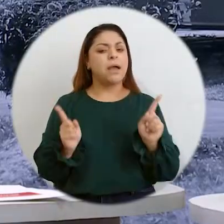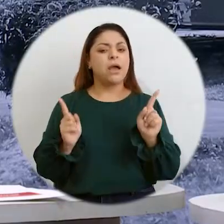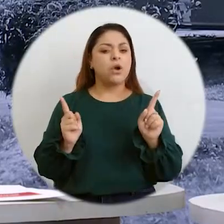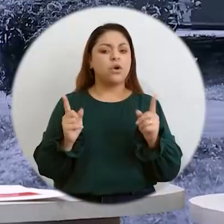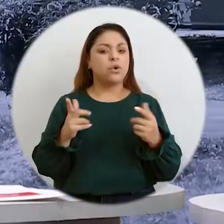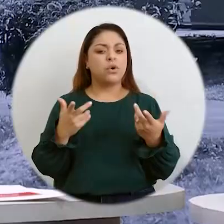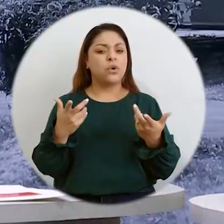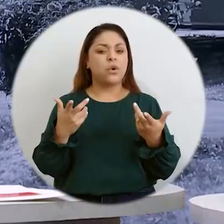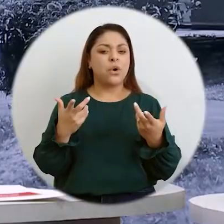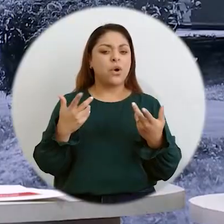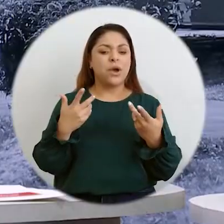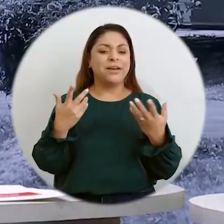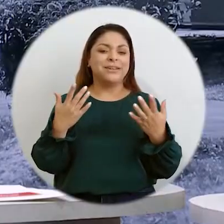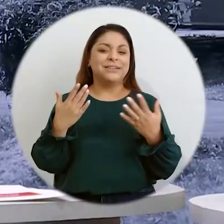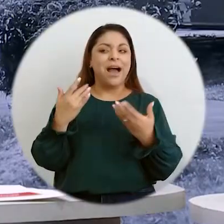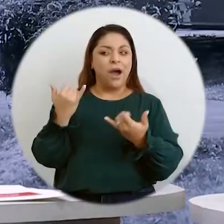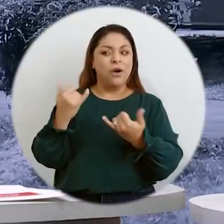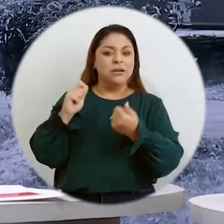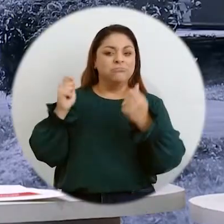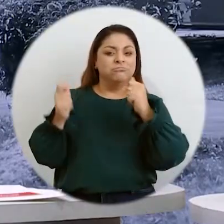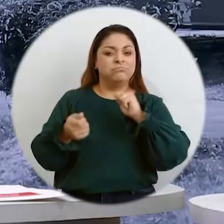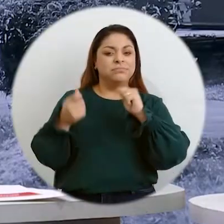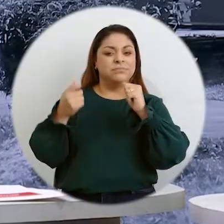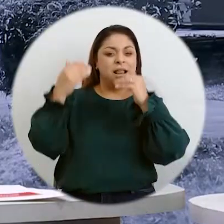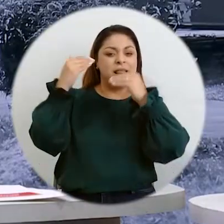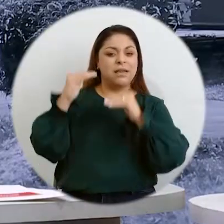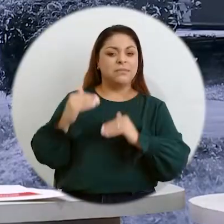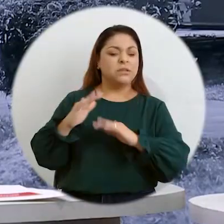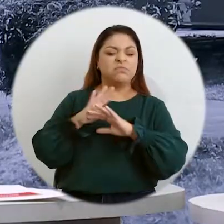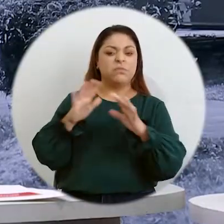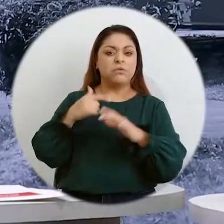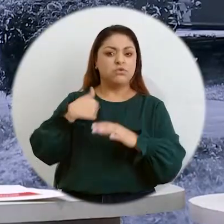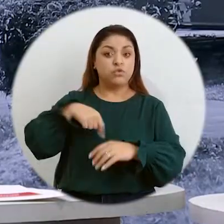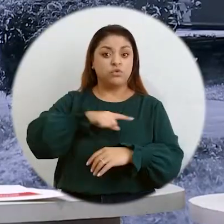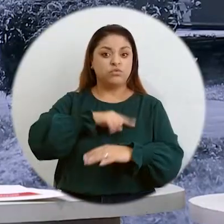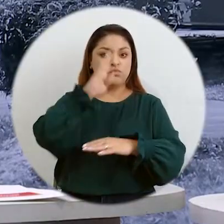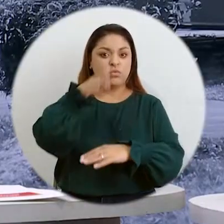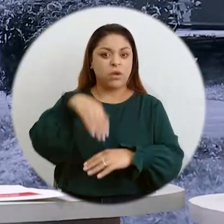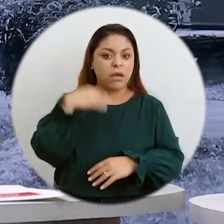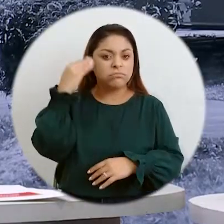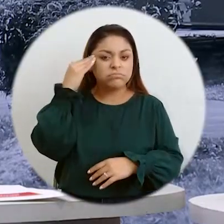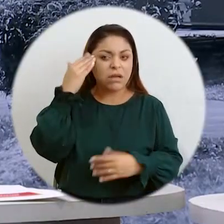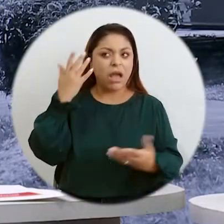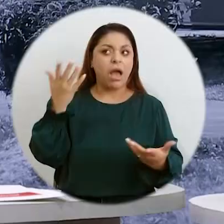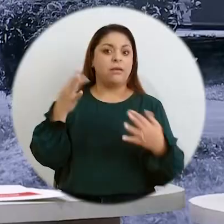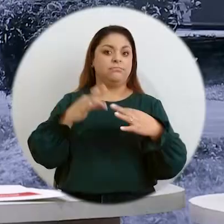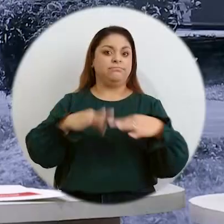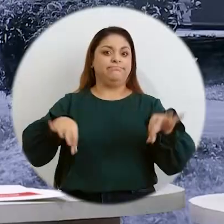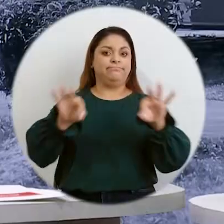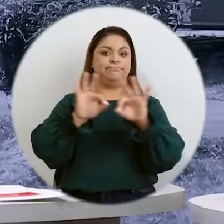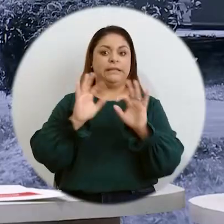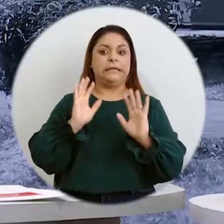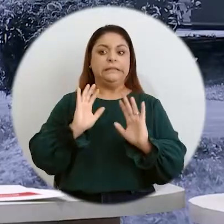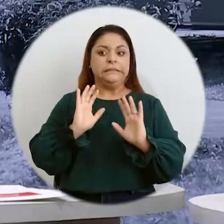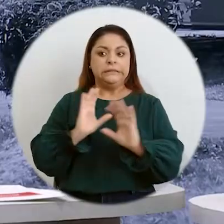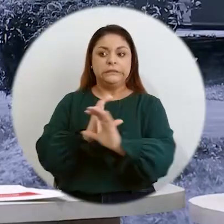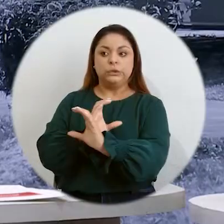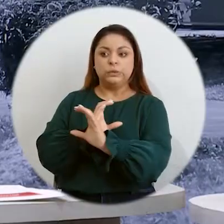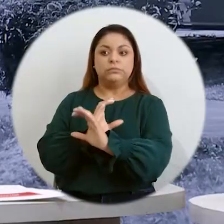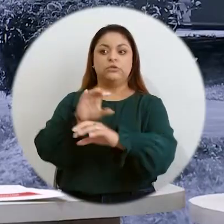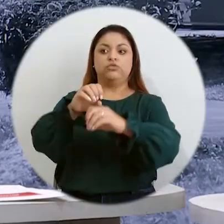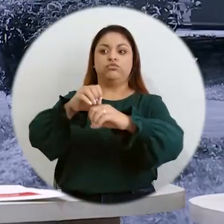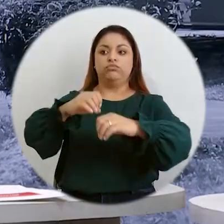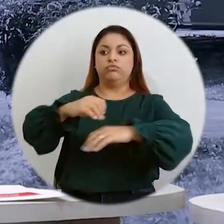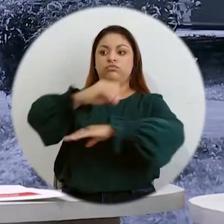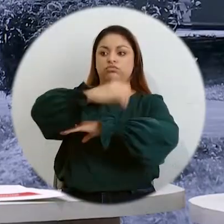las millas náuticas y demás, de los límites y demás, no teníamos una conciencia de la importancia que tiene para la población costarricense, para este